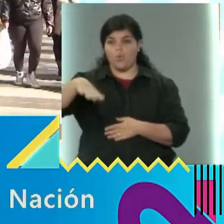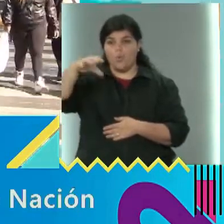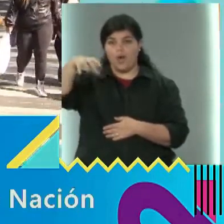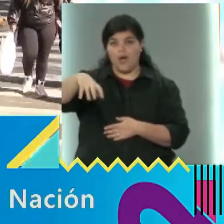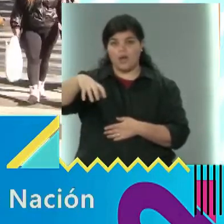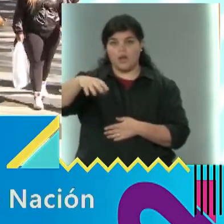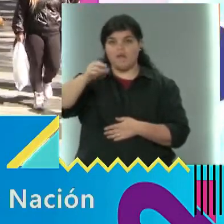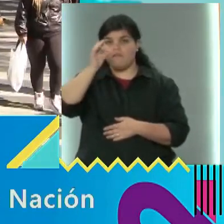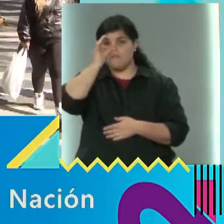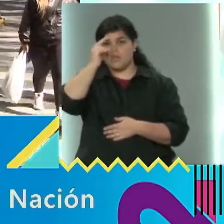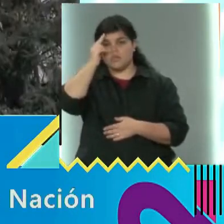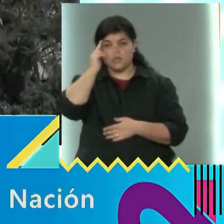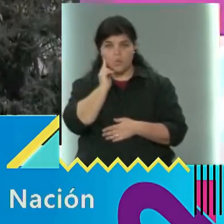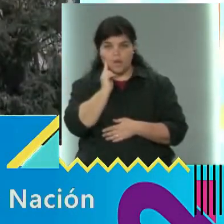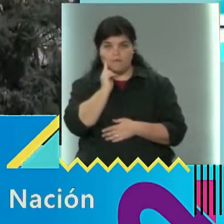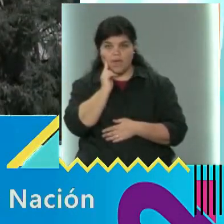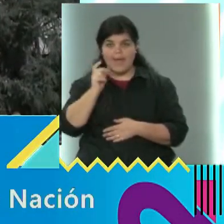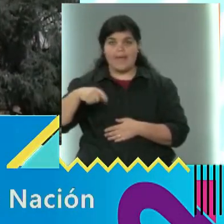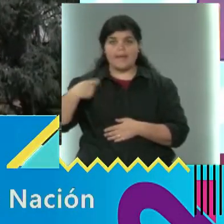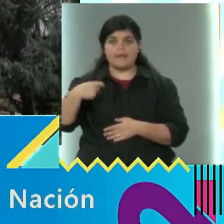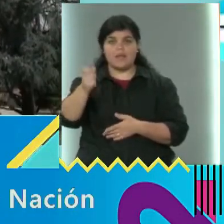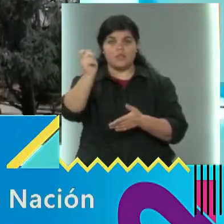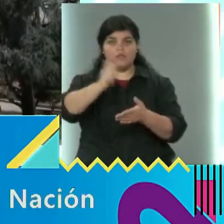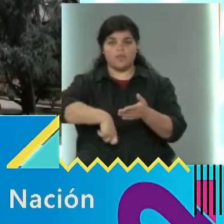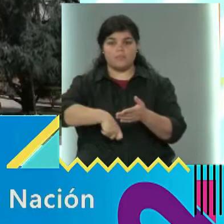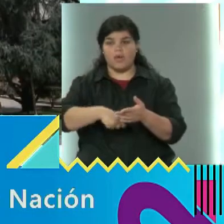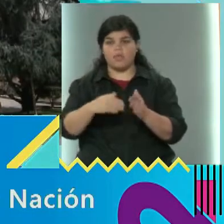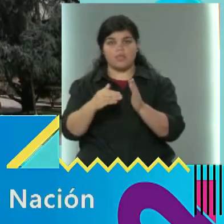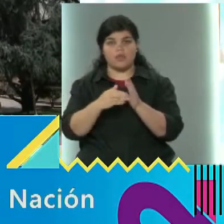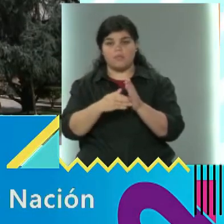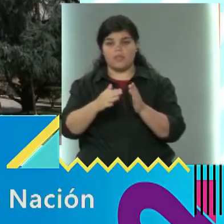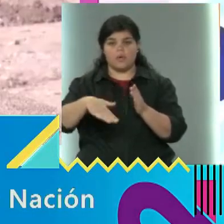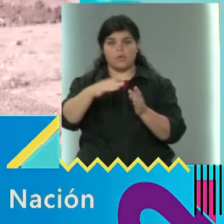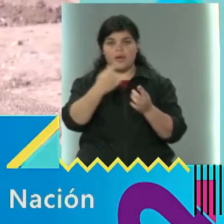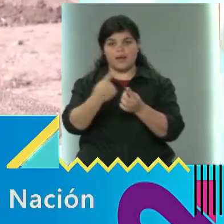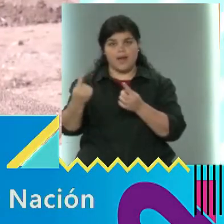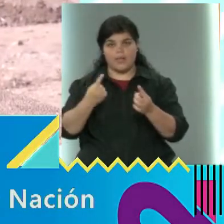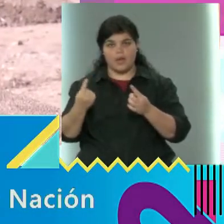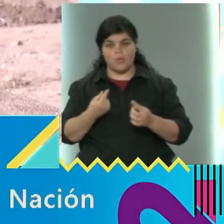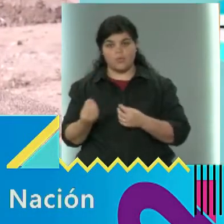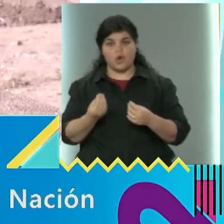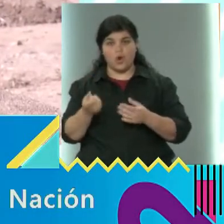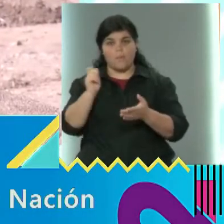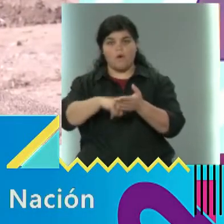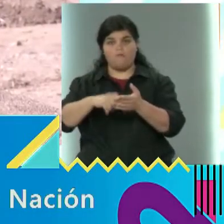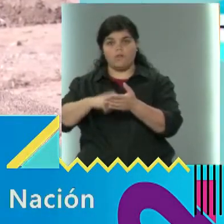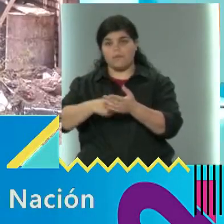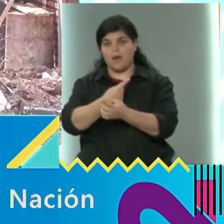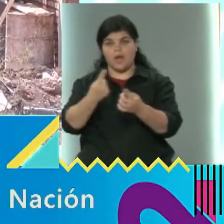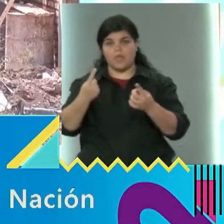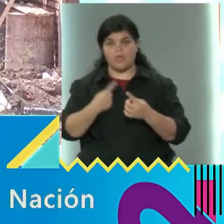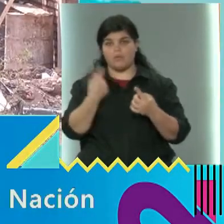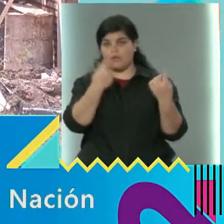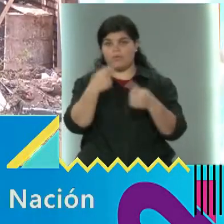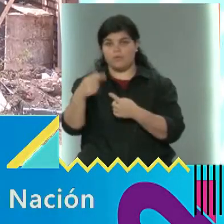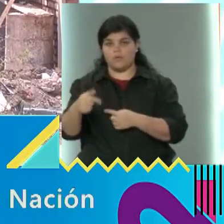créditos el 27 de abril. Va a depender de cada ciudad cómo están firmando, pero realmente está teniendo